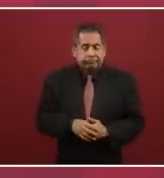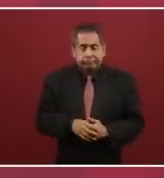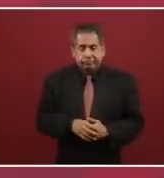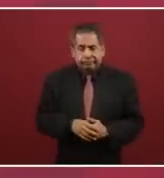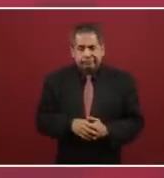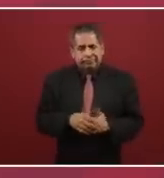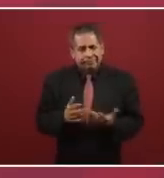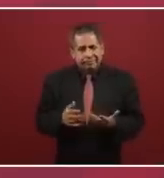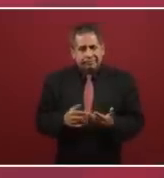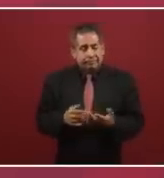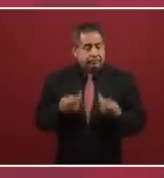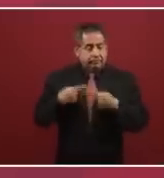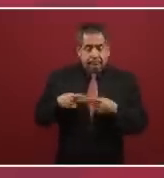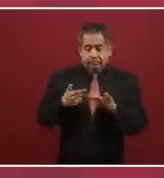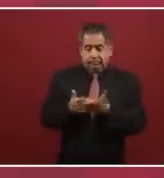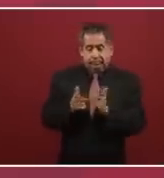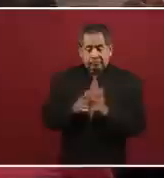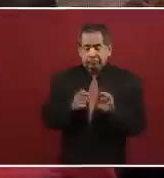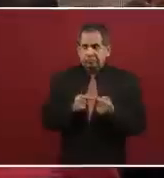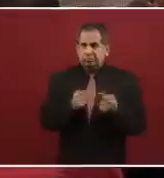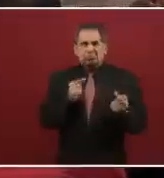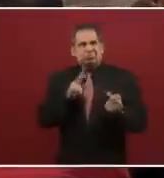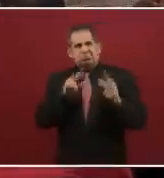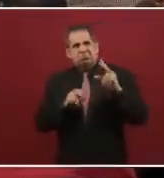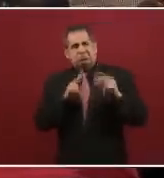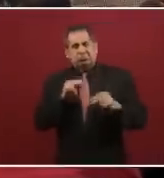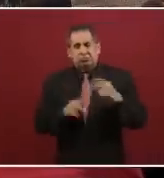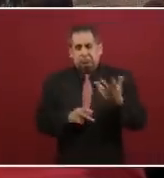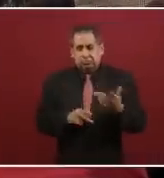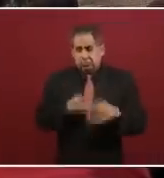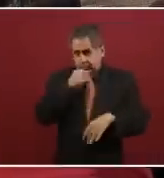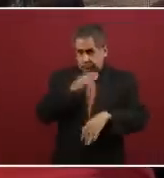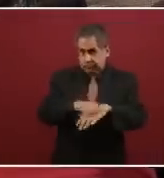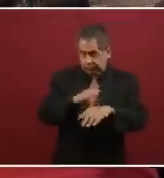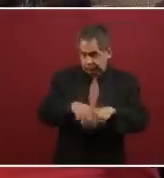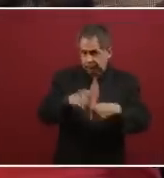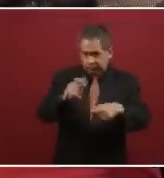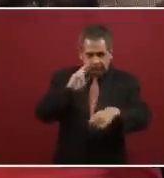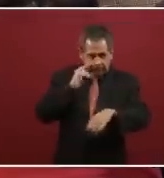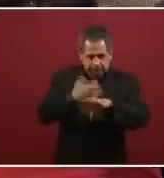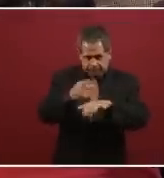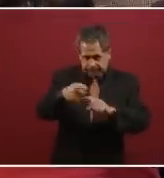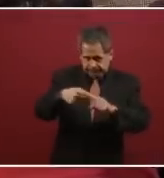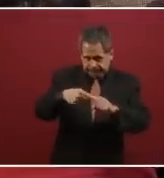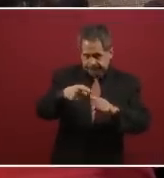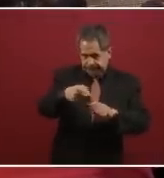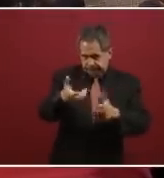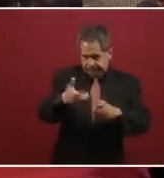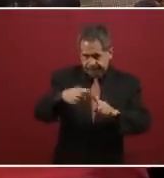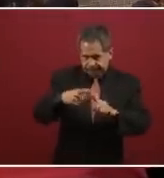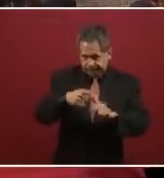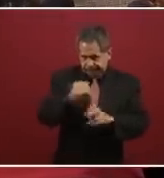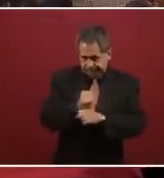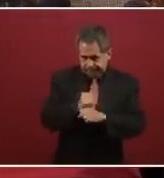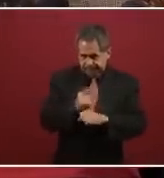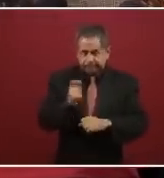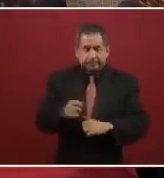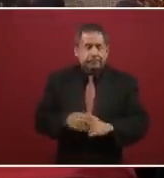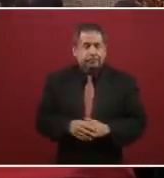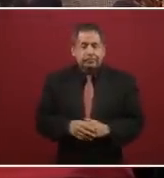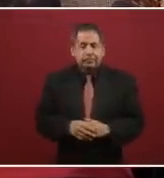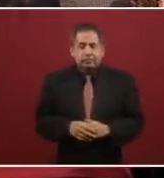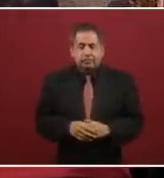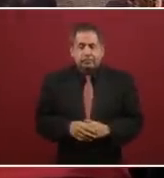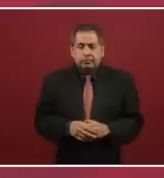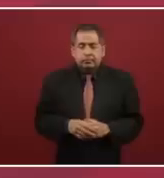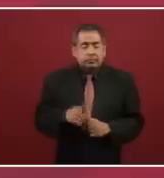Y los que se opusieron, ya eso se los dejo a ustedes de tarea para que lo investiguen, pues no